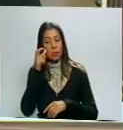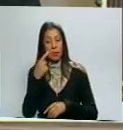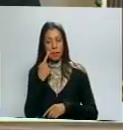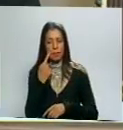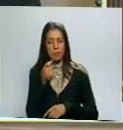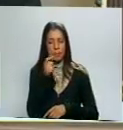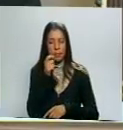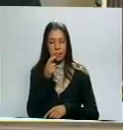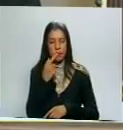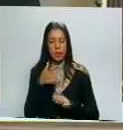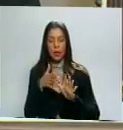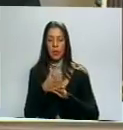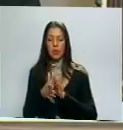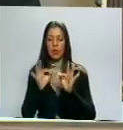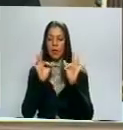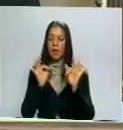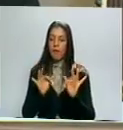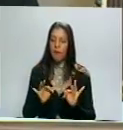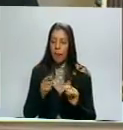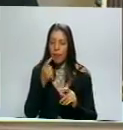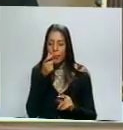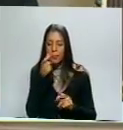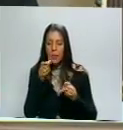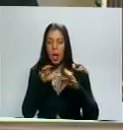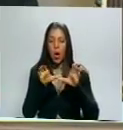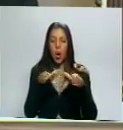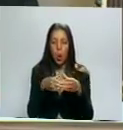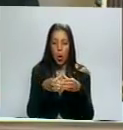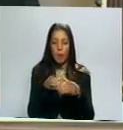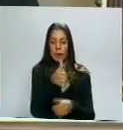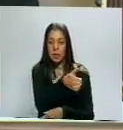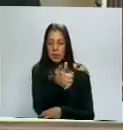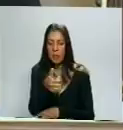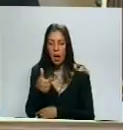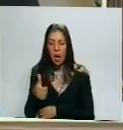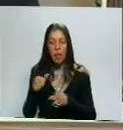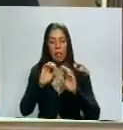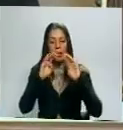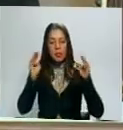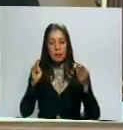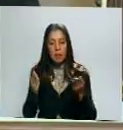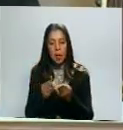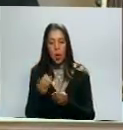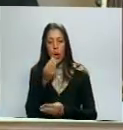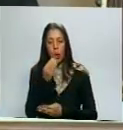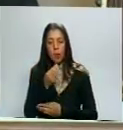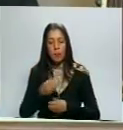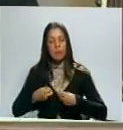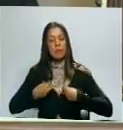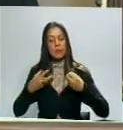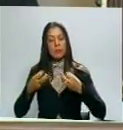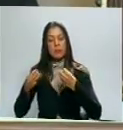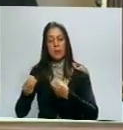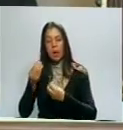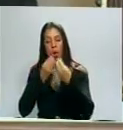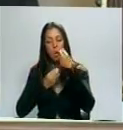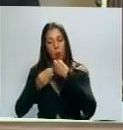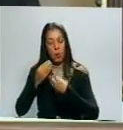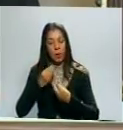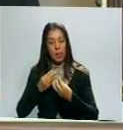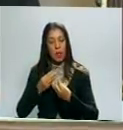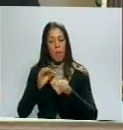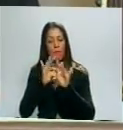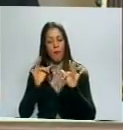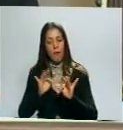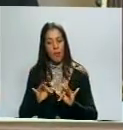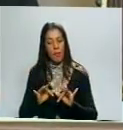los mecanismos que desarrolla el Comité Local de Abastecimiento y Producción para el abastecimiento y distribución de alimentos y productos, a